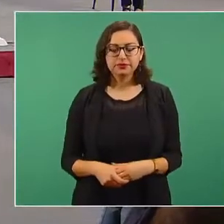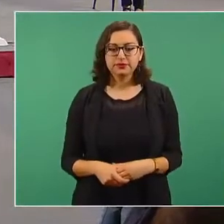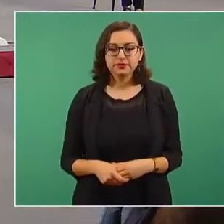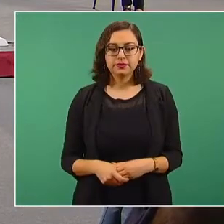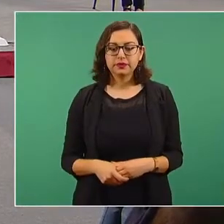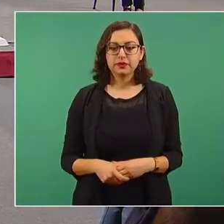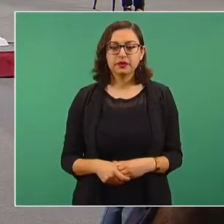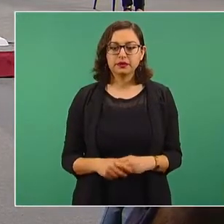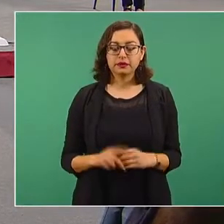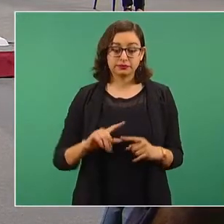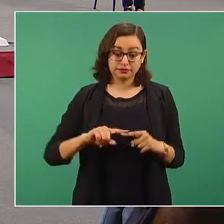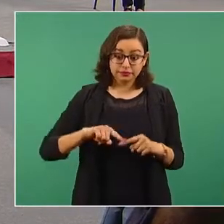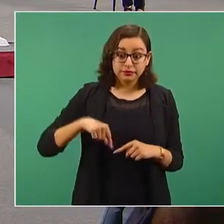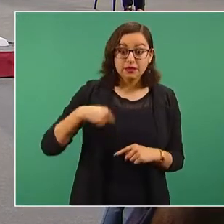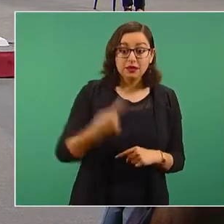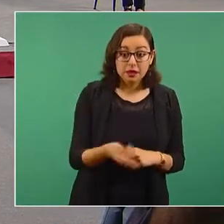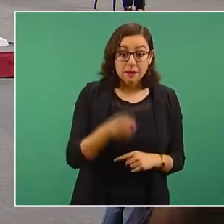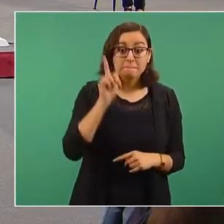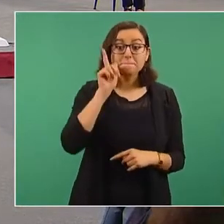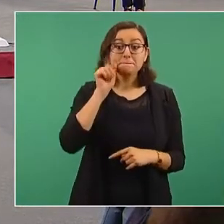Pero al día siguiente.